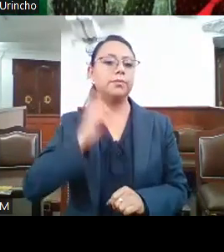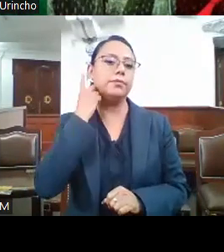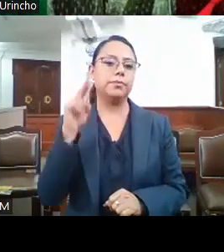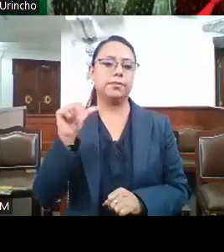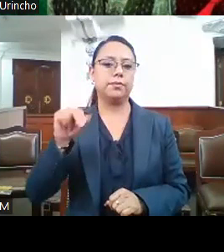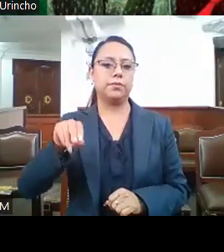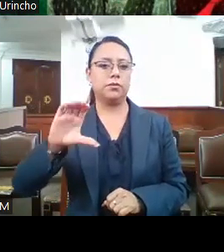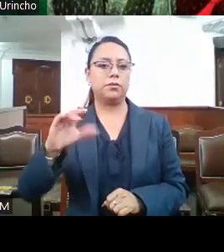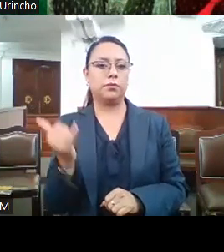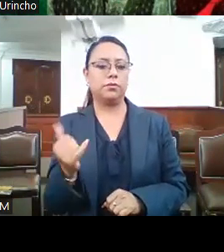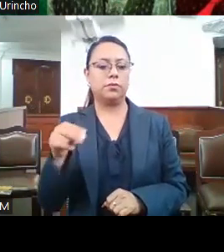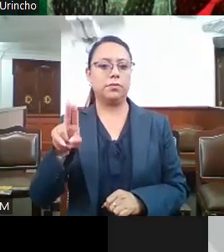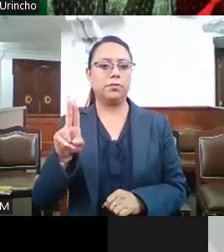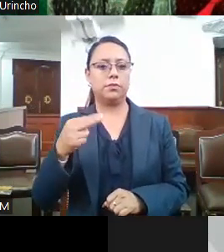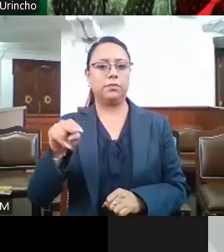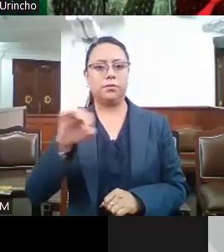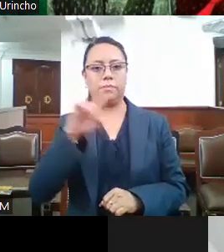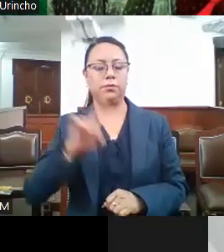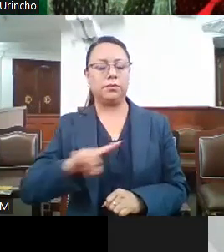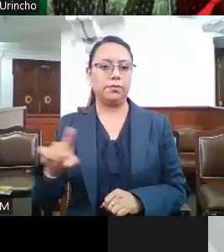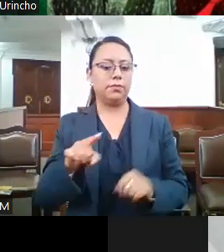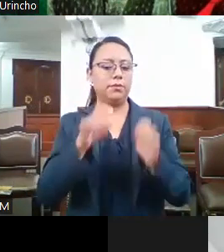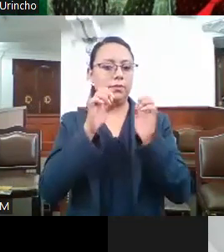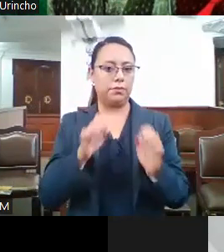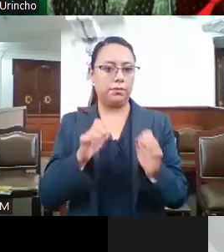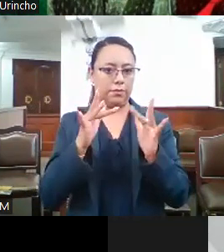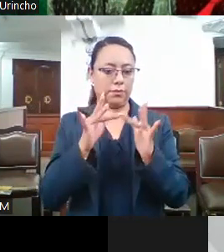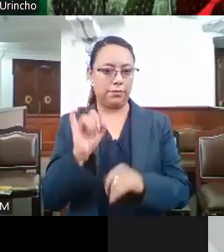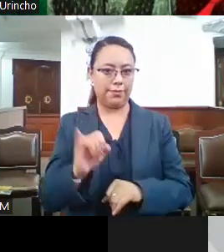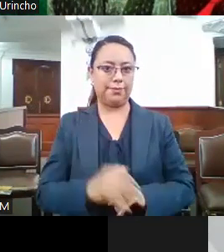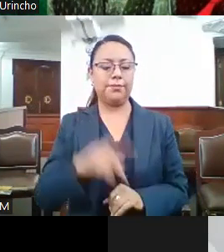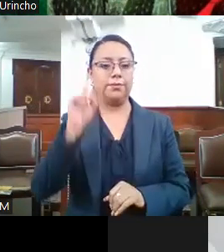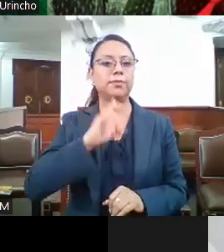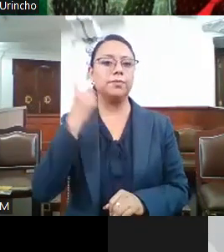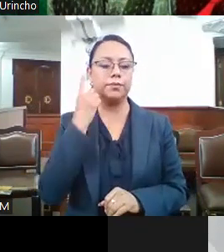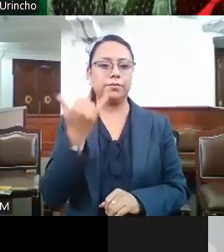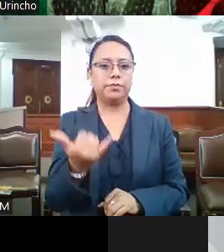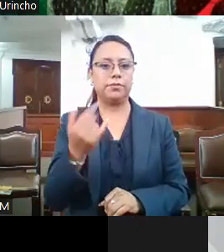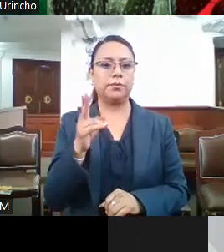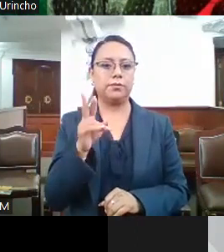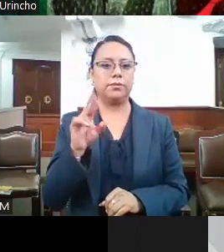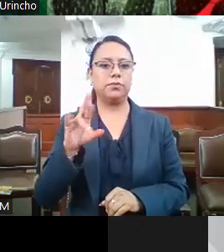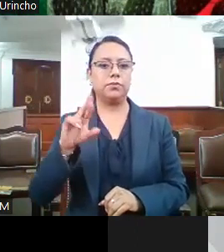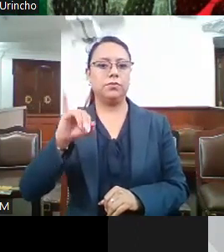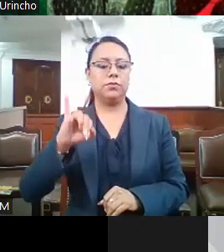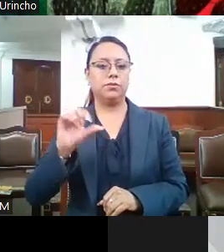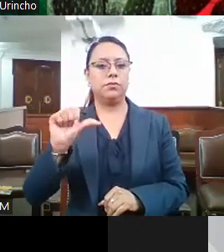Núñez Reséndiz. Nancy Núñez presente. Diputada Yuriri Ayala Zúñiga.